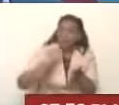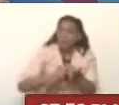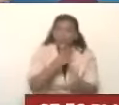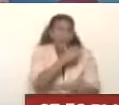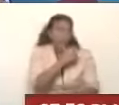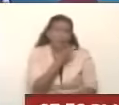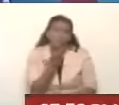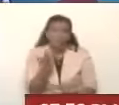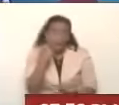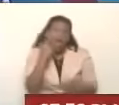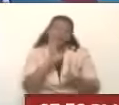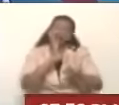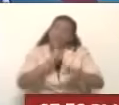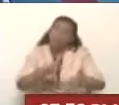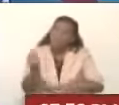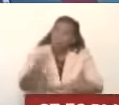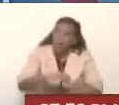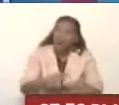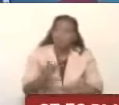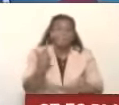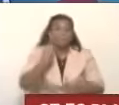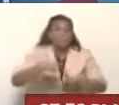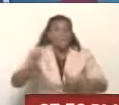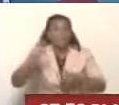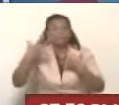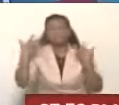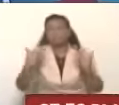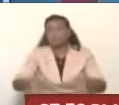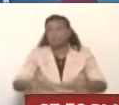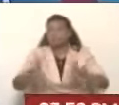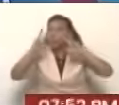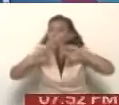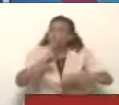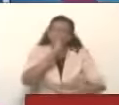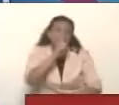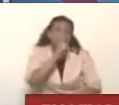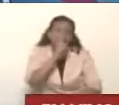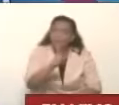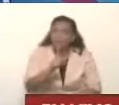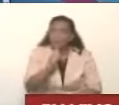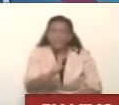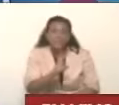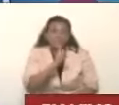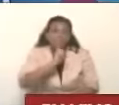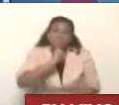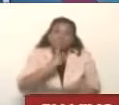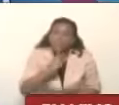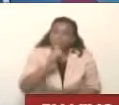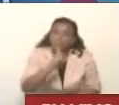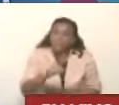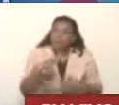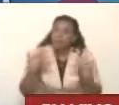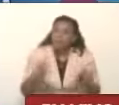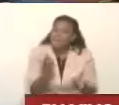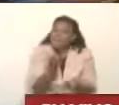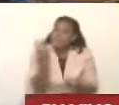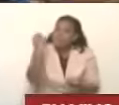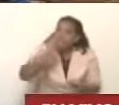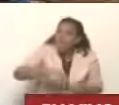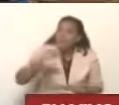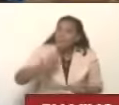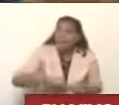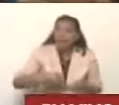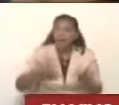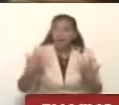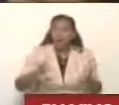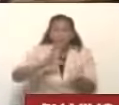Hay muchas cosas que contaré más adelante. Están en plena investigación, no me gusta adelantarme. No me gusta adelantarme. Pero al lado de la